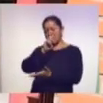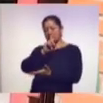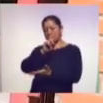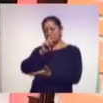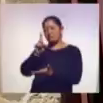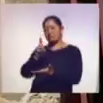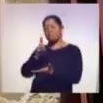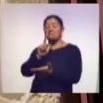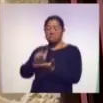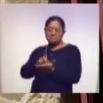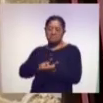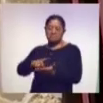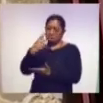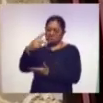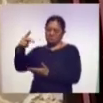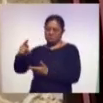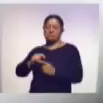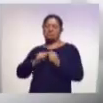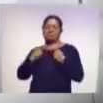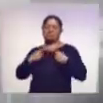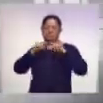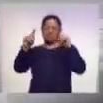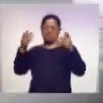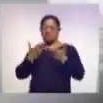Ahora Noticias, Marian Gómez.